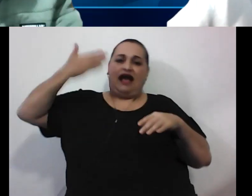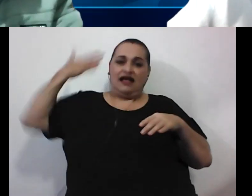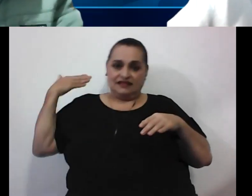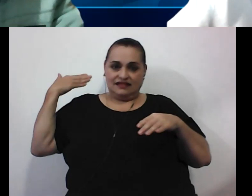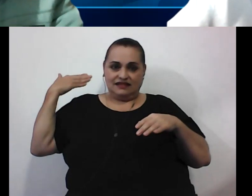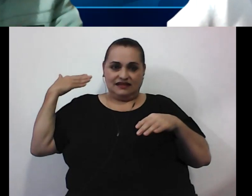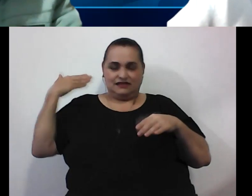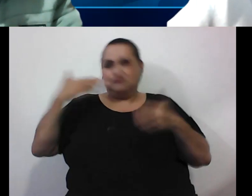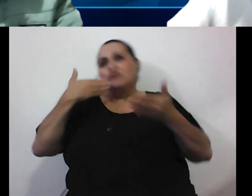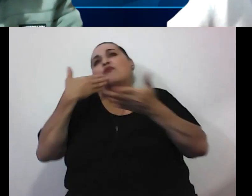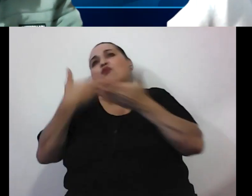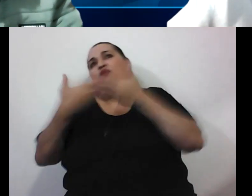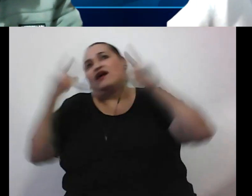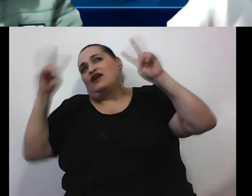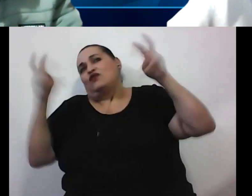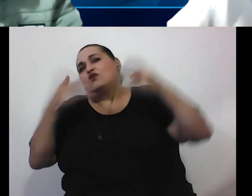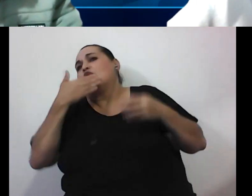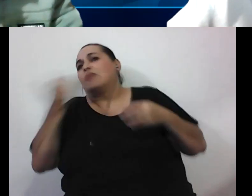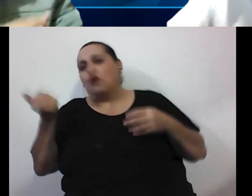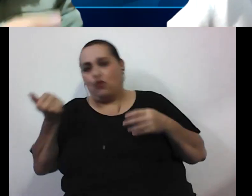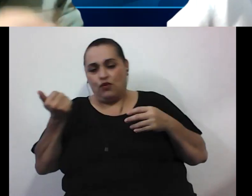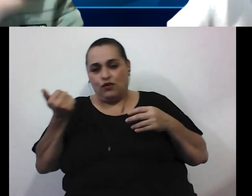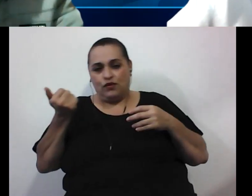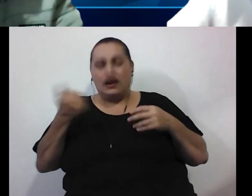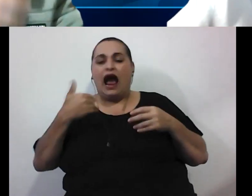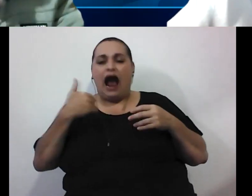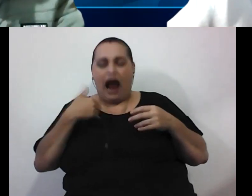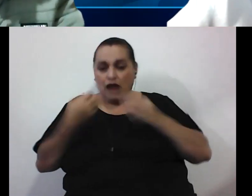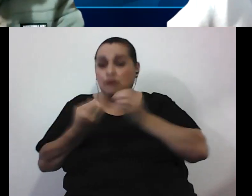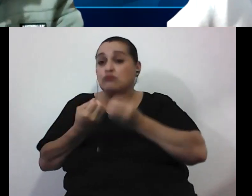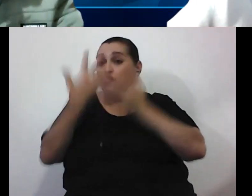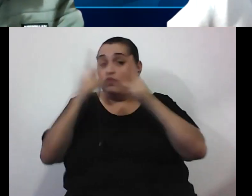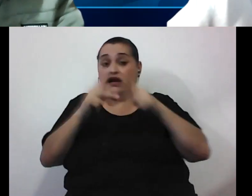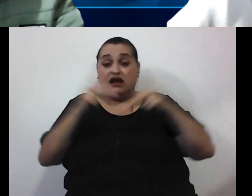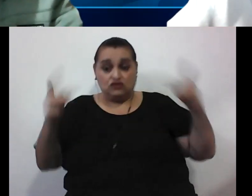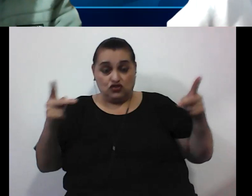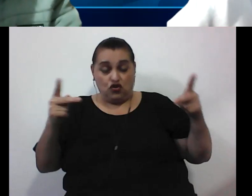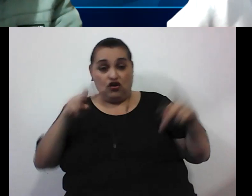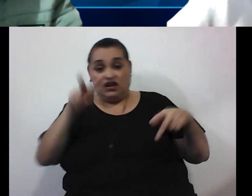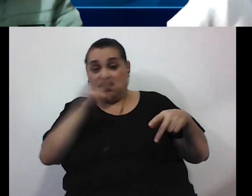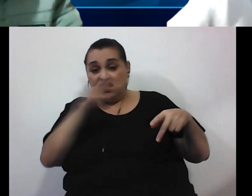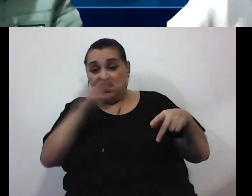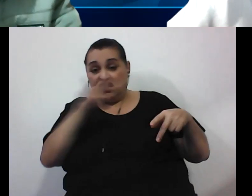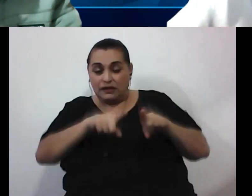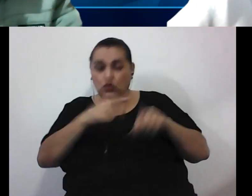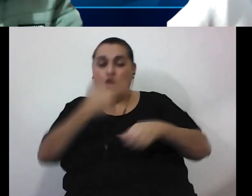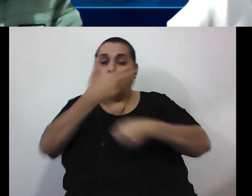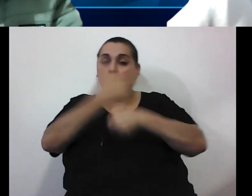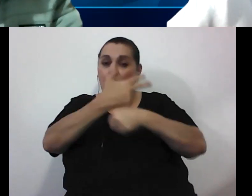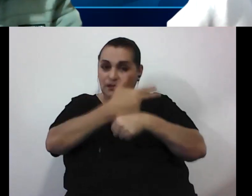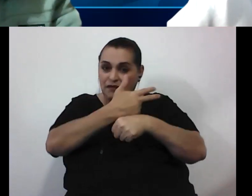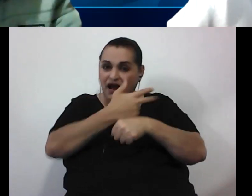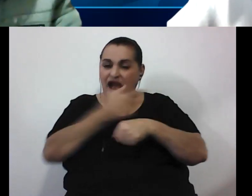antes era lo mejor. Hay publicaciones ahorita, sobre todo en el marco de lo que acaba de pasar en Guatemala, ¿verdad? Que hay